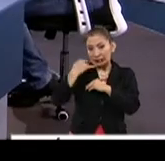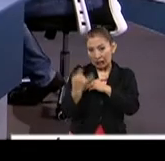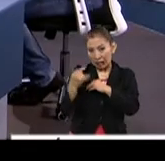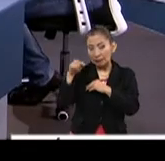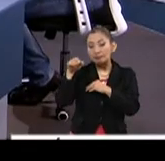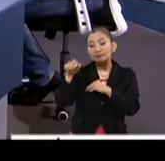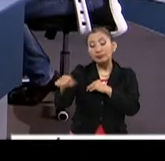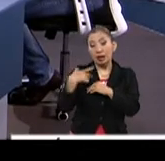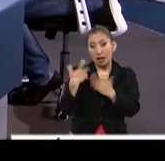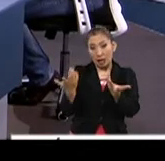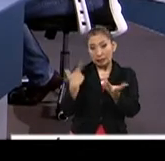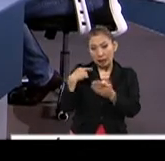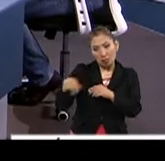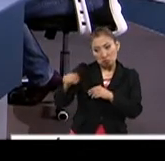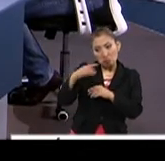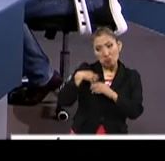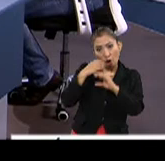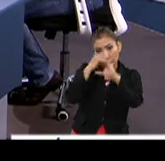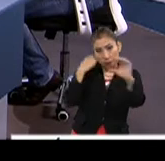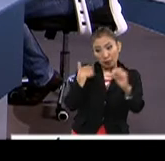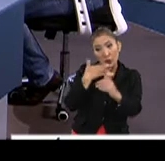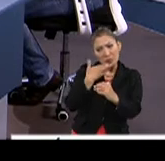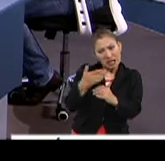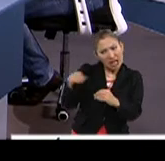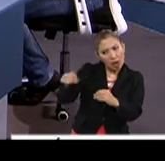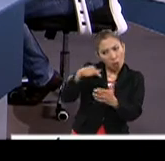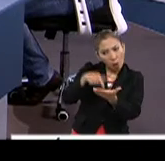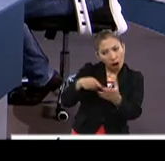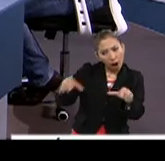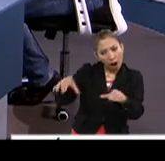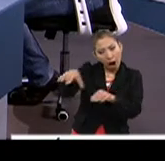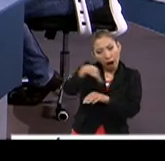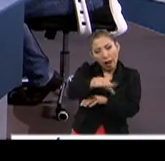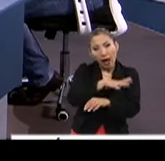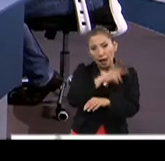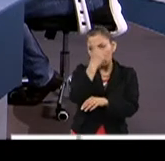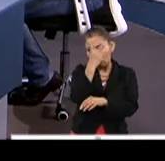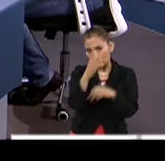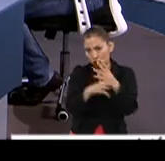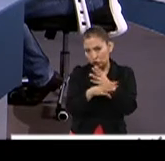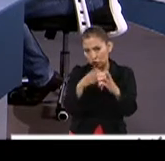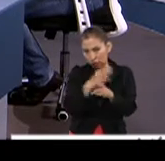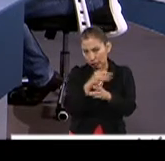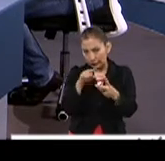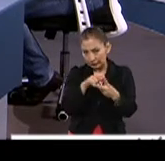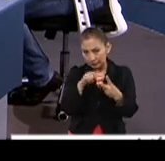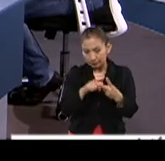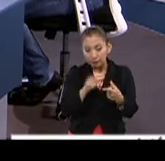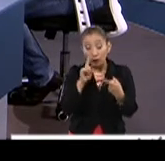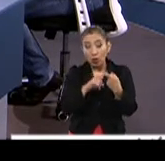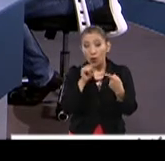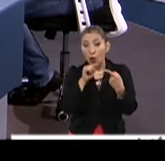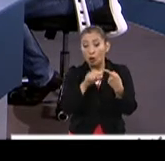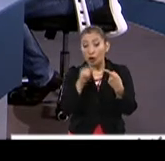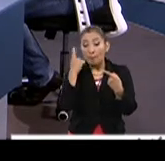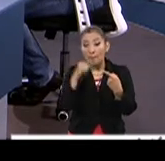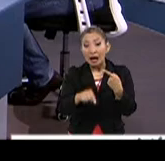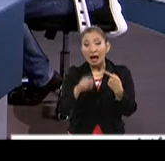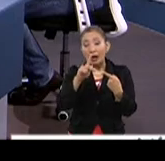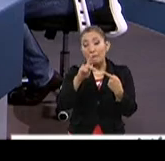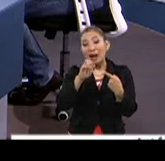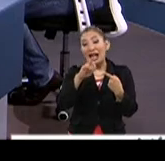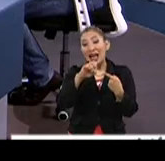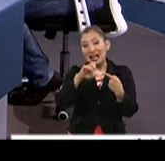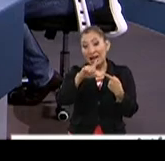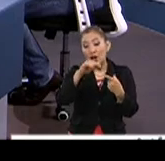Entonces, dentro de las facilidades que tiene el Observatorio Europeo Austral, existen dos principalmente, ¿no? Una que es Paranal,